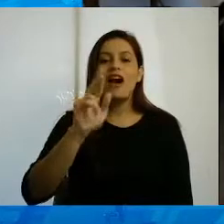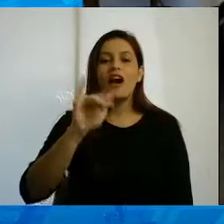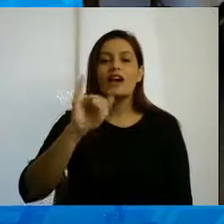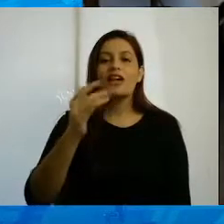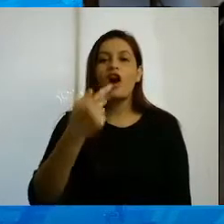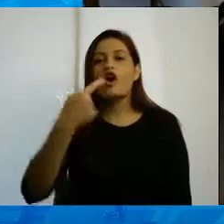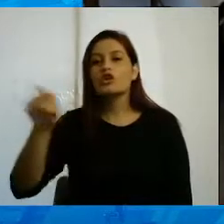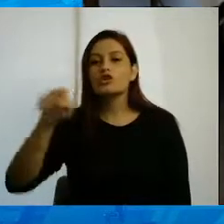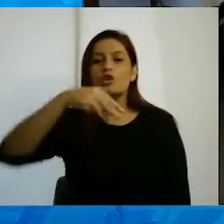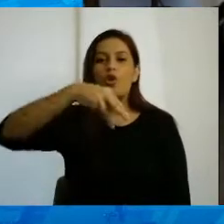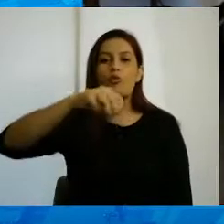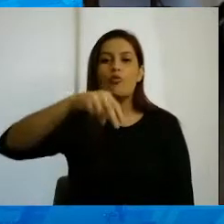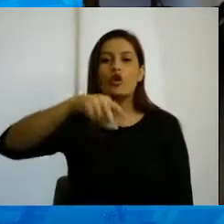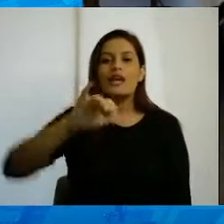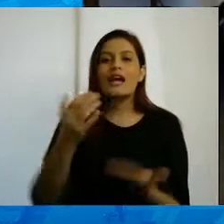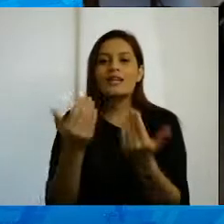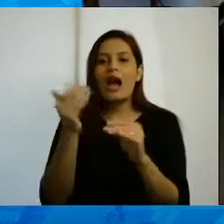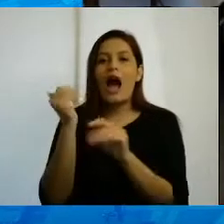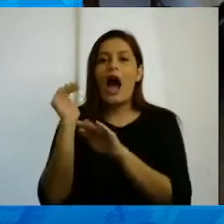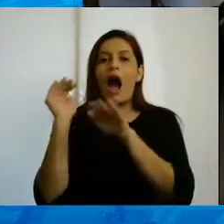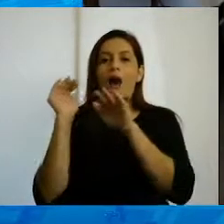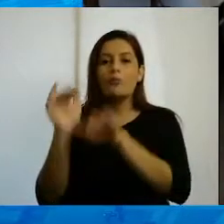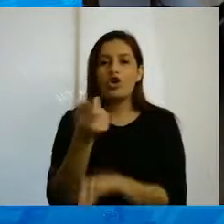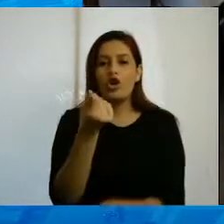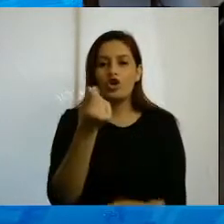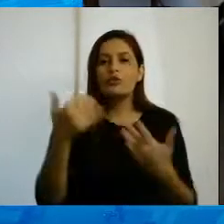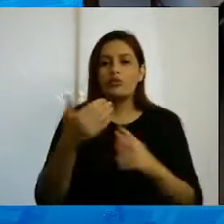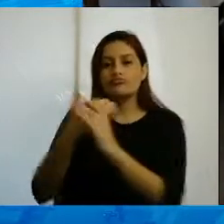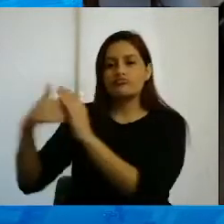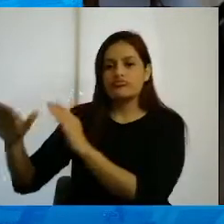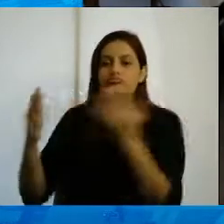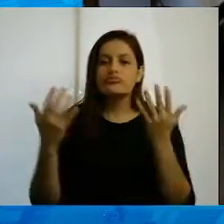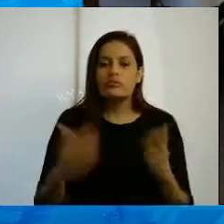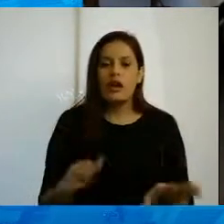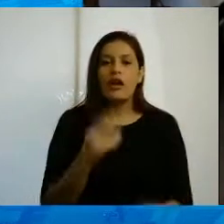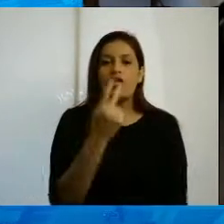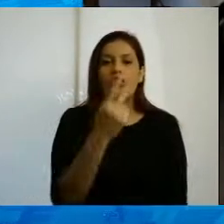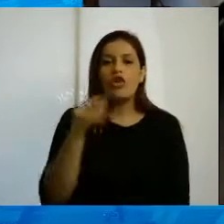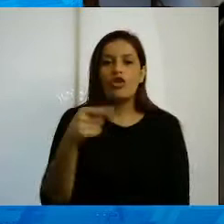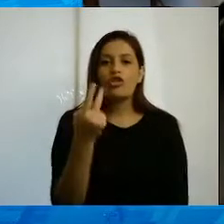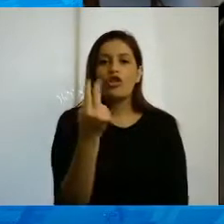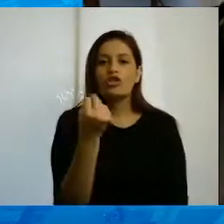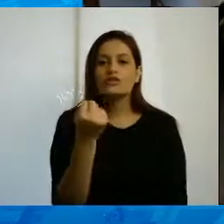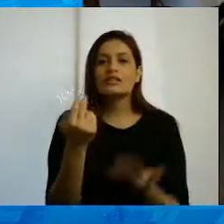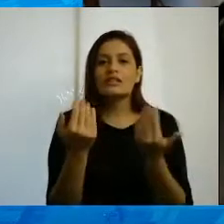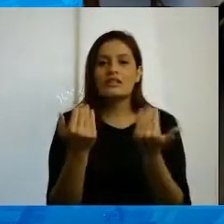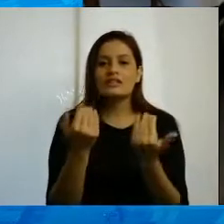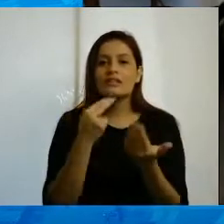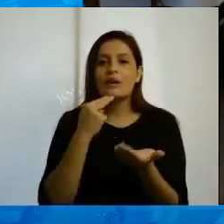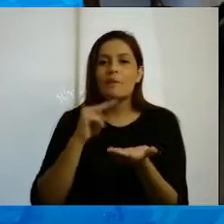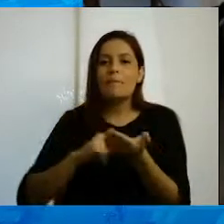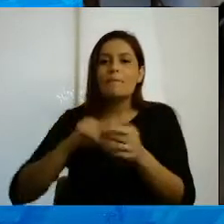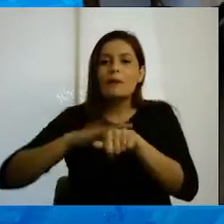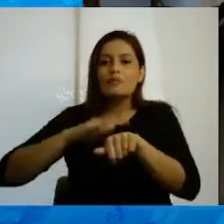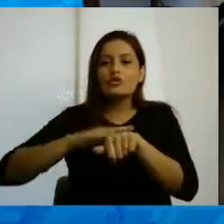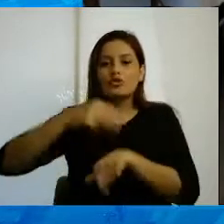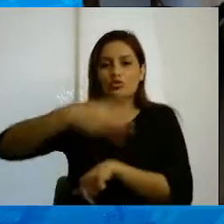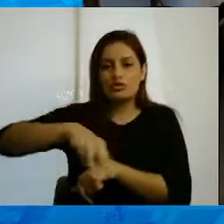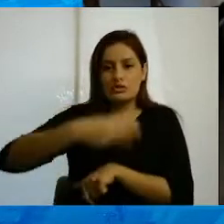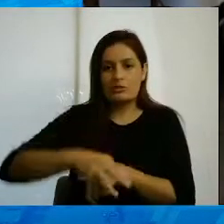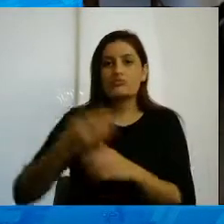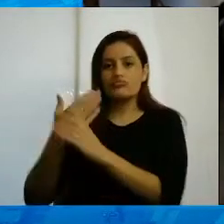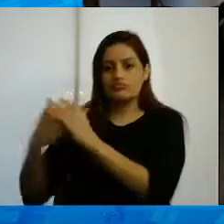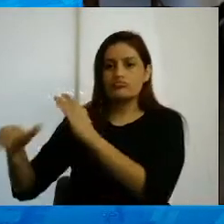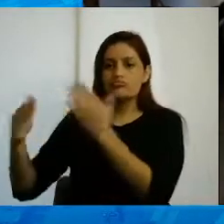económico para realizar proyecto, Dideco y administrador municipal. 2.12, carta a vecino Juan Carlos Ramírez de Avena, solicita permiso